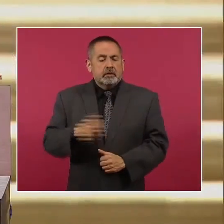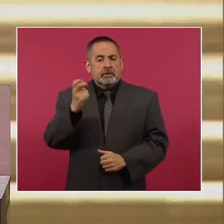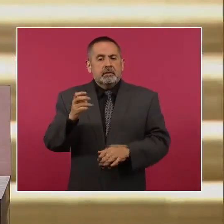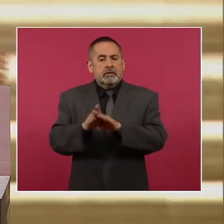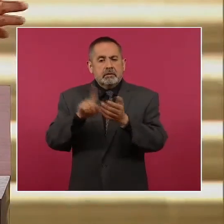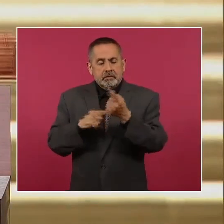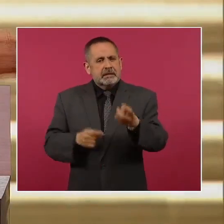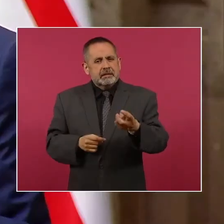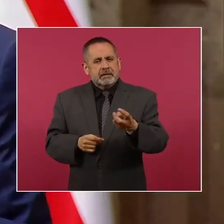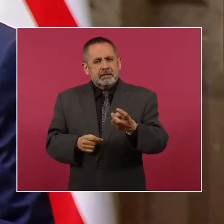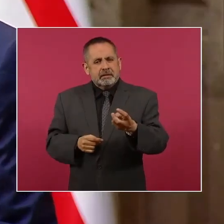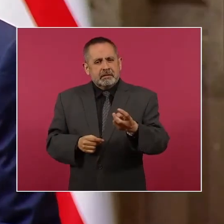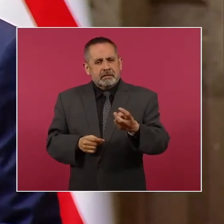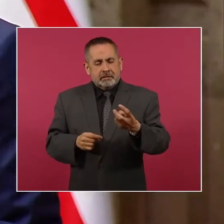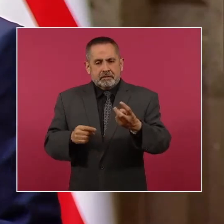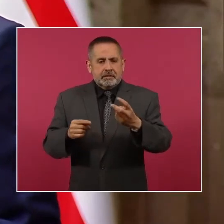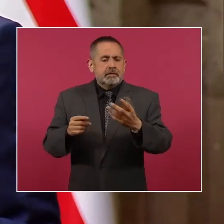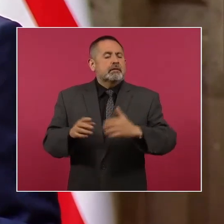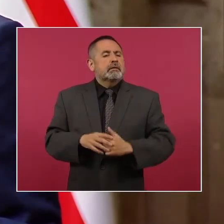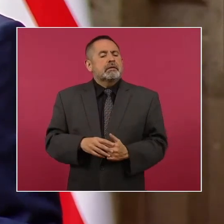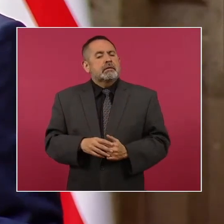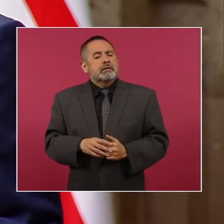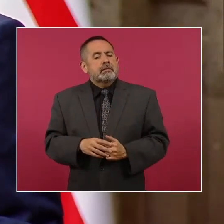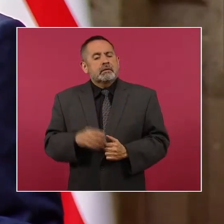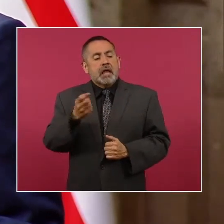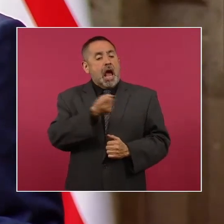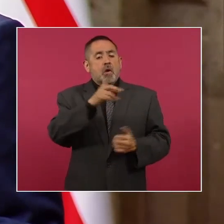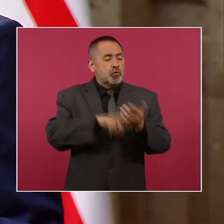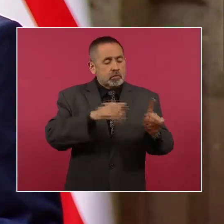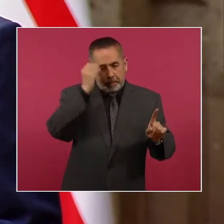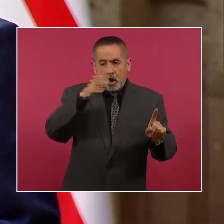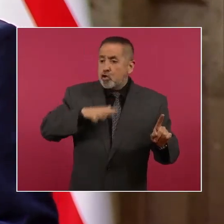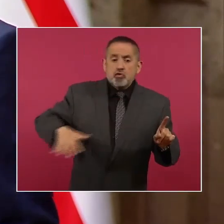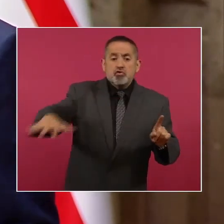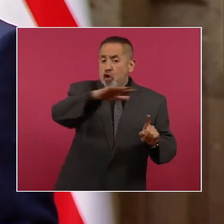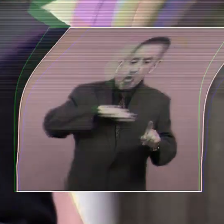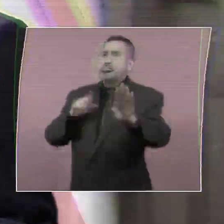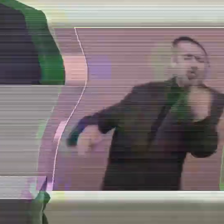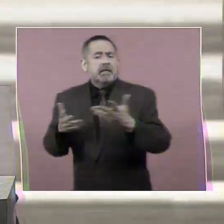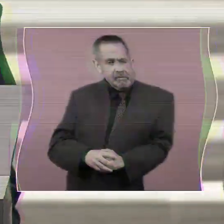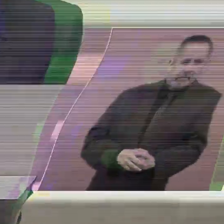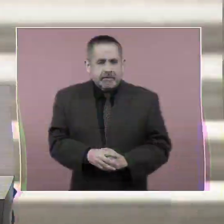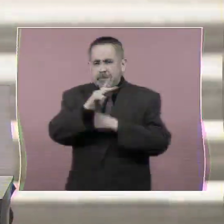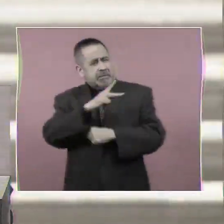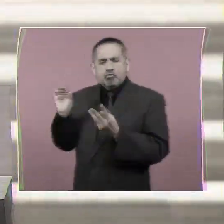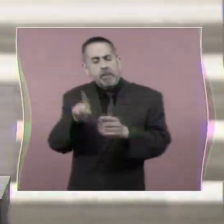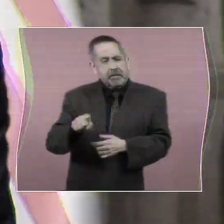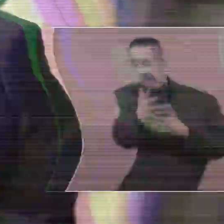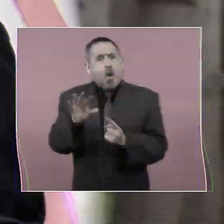porque hay quienes se olvidan de que todos somos migrantes.